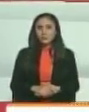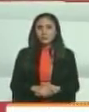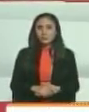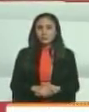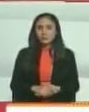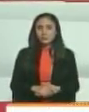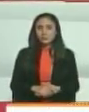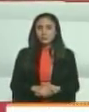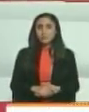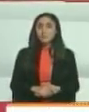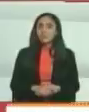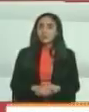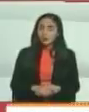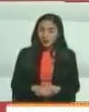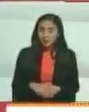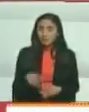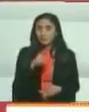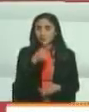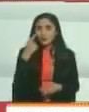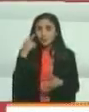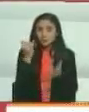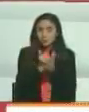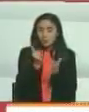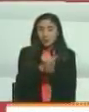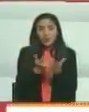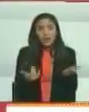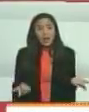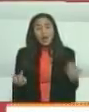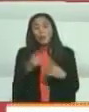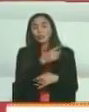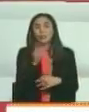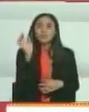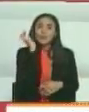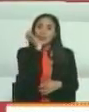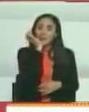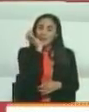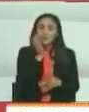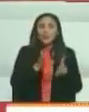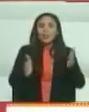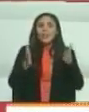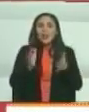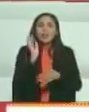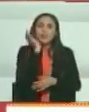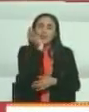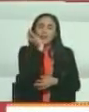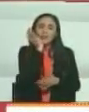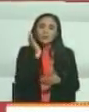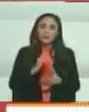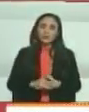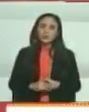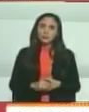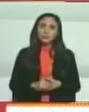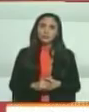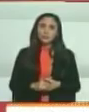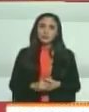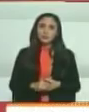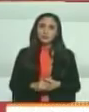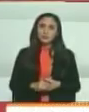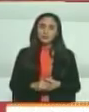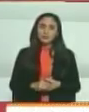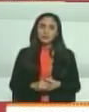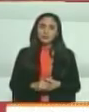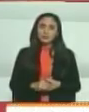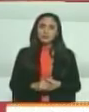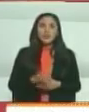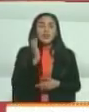Lo que sí se están dando a conocer son ustedes como los campeones en ridiculez. Son los campeones mundiales en